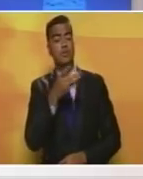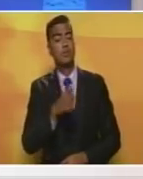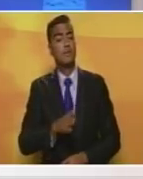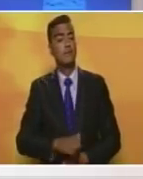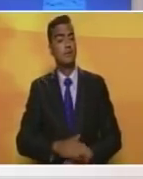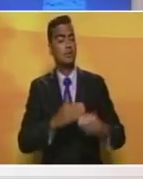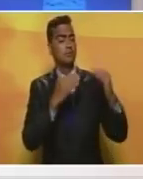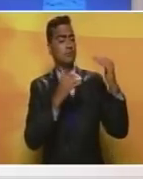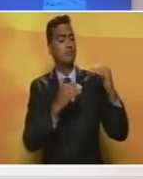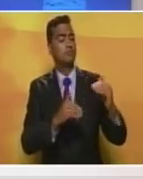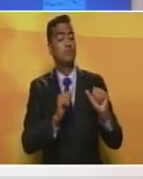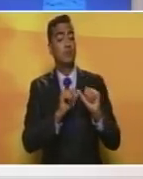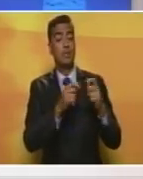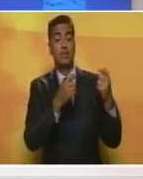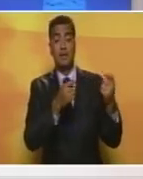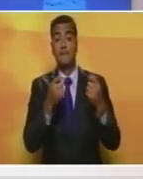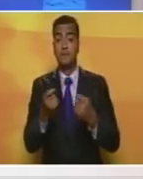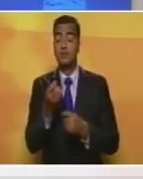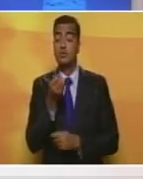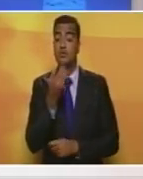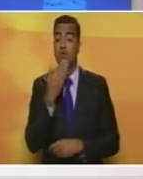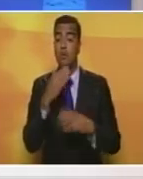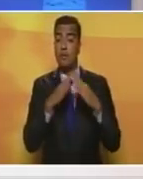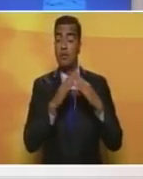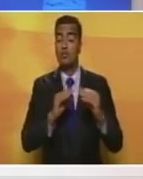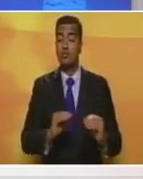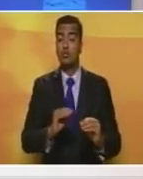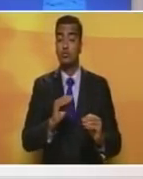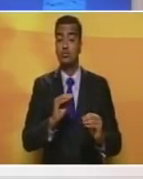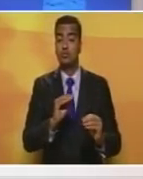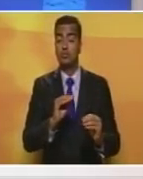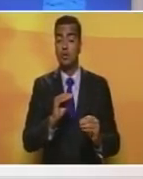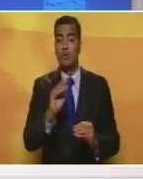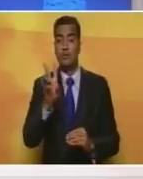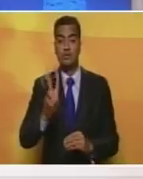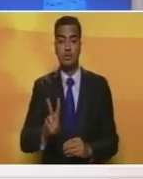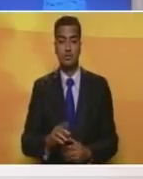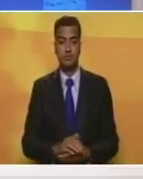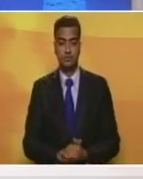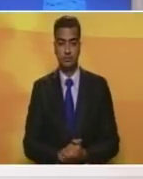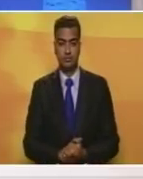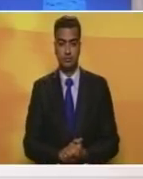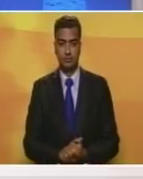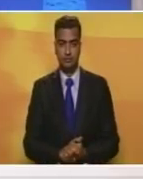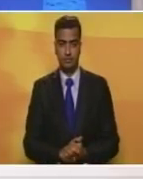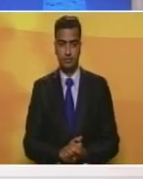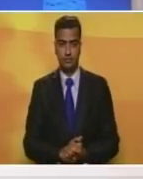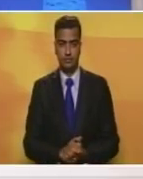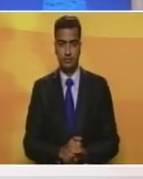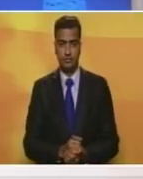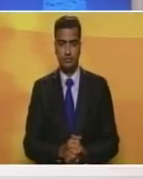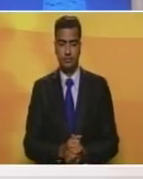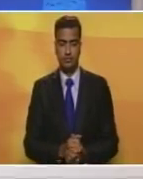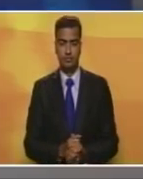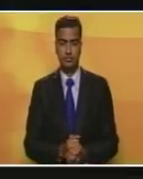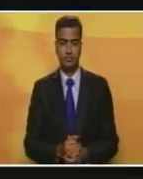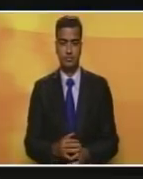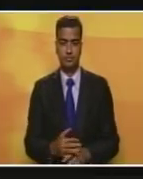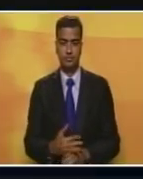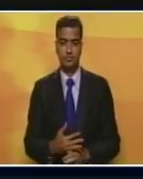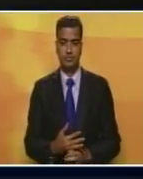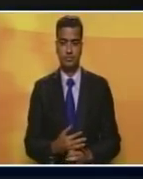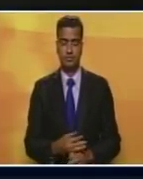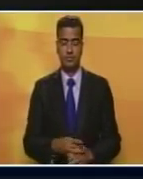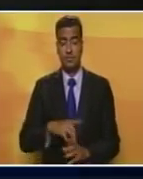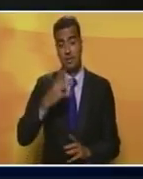y defensa de los derechos humanos. Manuel Covela, Noticiero Venevisión. El presidente del Frente Revolucionario Müller Rojas,